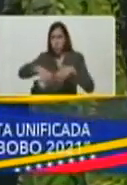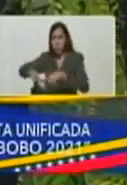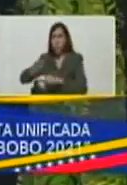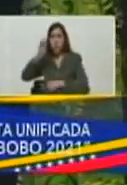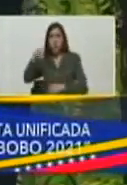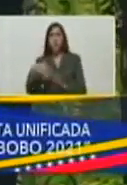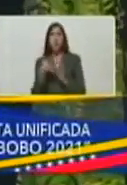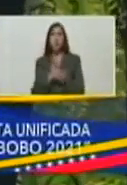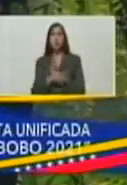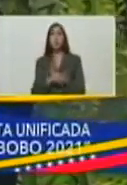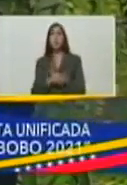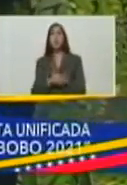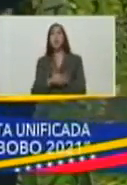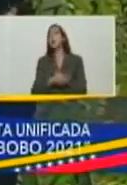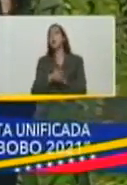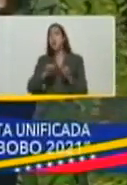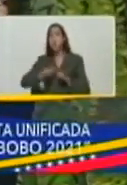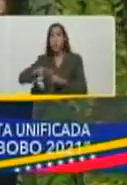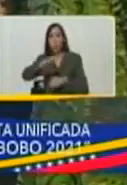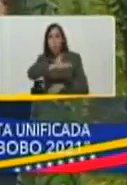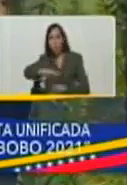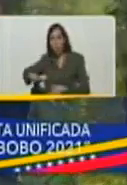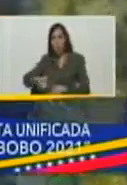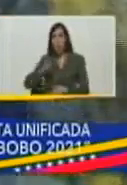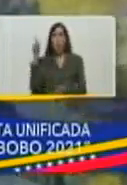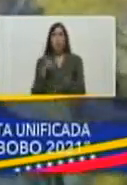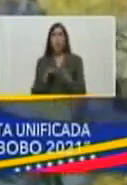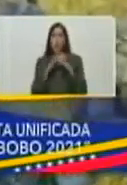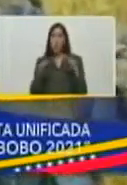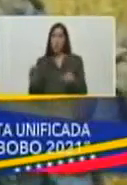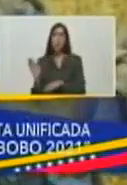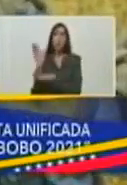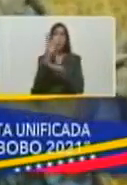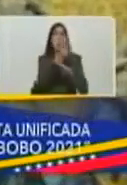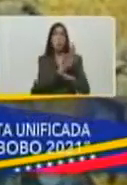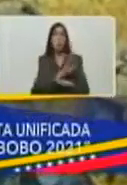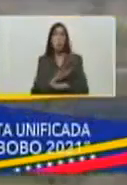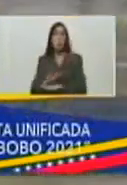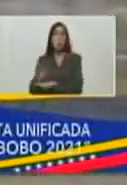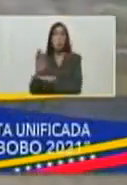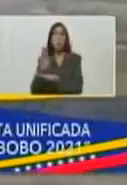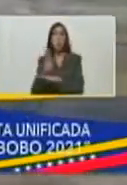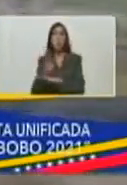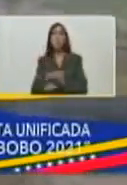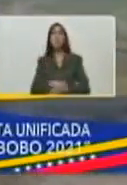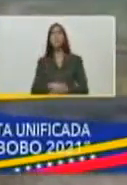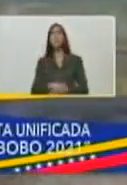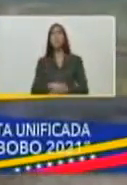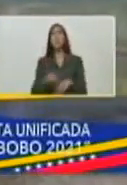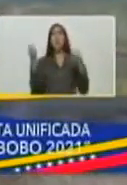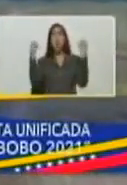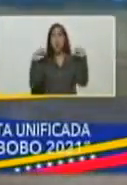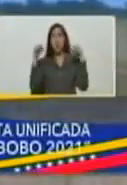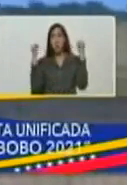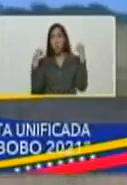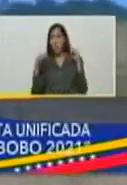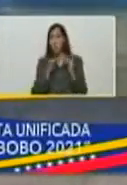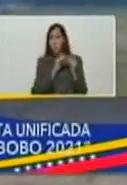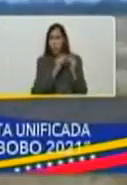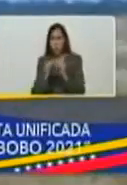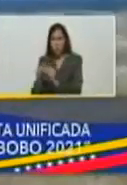cabezas de playa, con la intervención de todos los organismos de seguridad del Estado, y finalmente un ejercicio a nivel comunal que